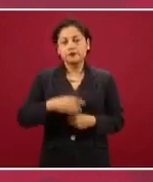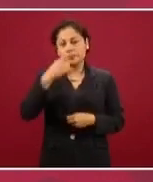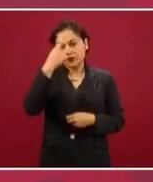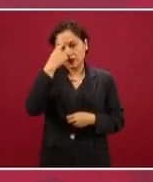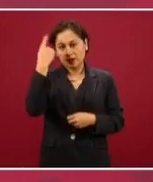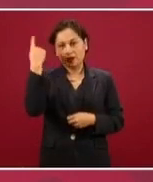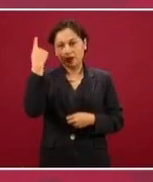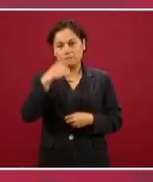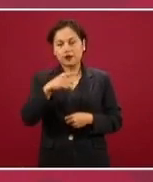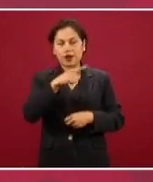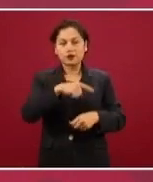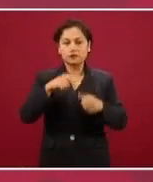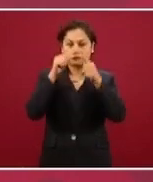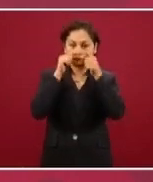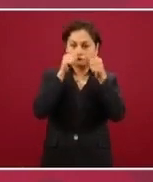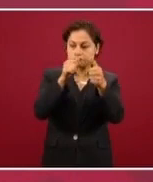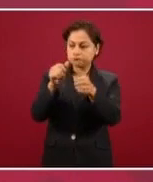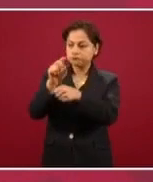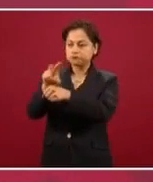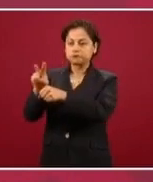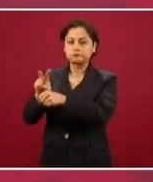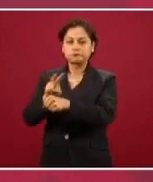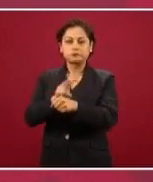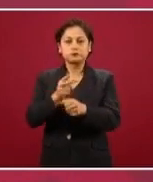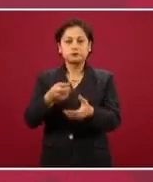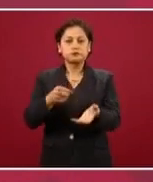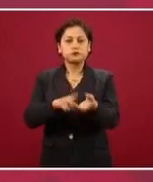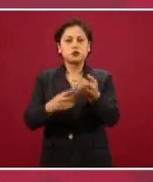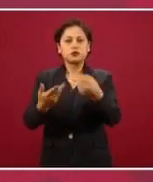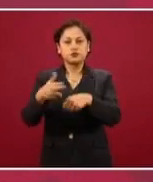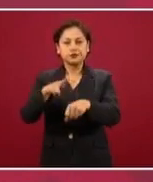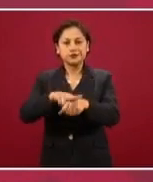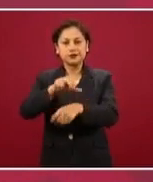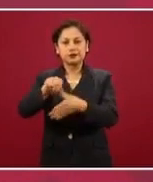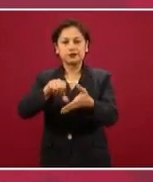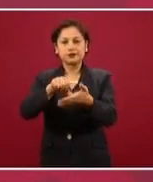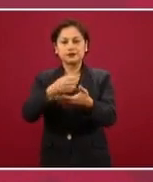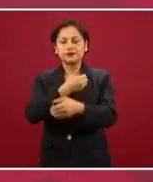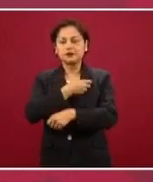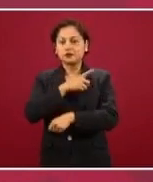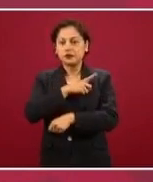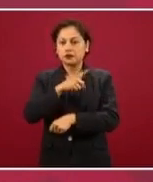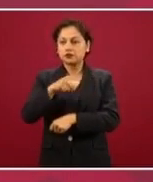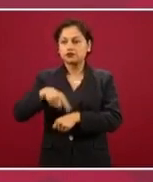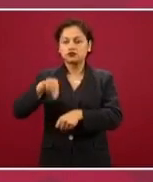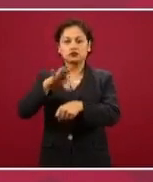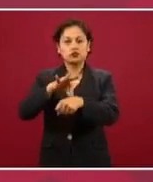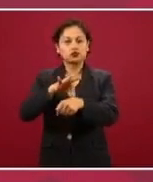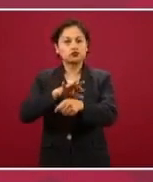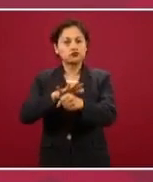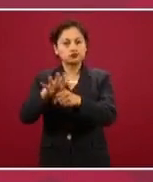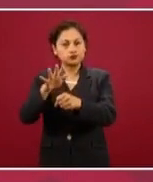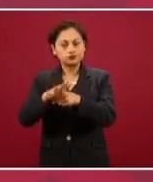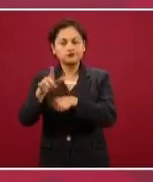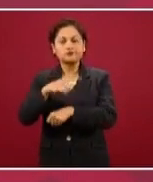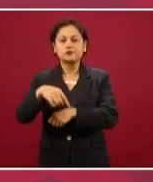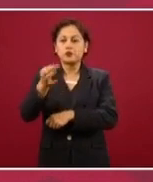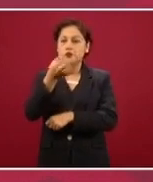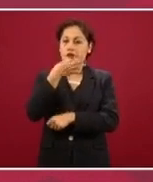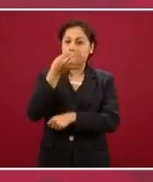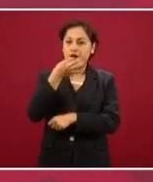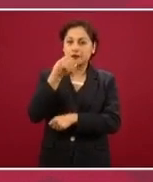doctores en centros de salud, en hospitales, que no falten los medicamentos, que se mejoren las